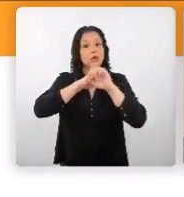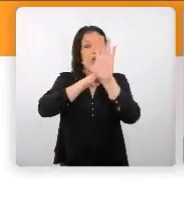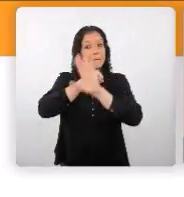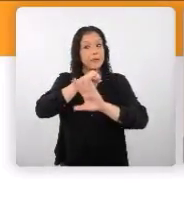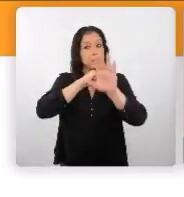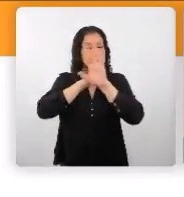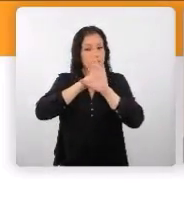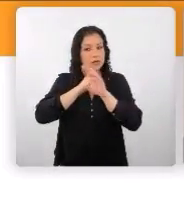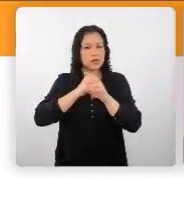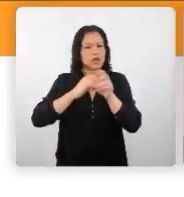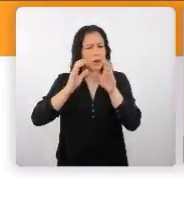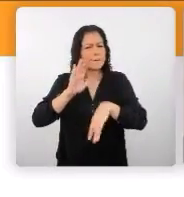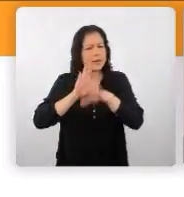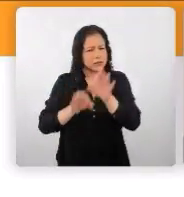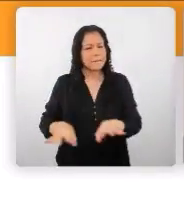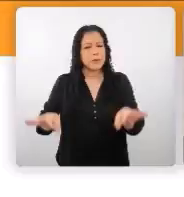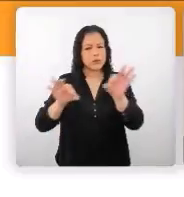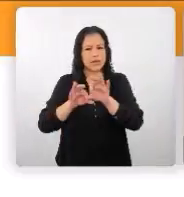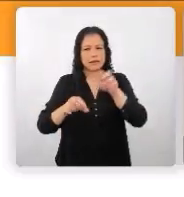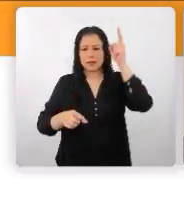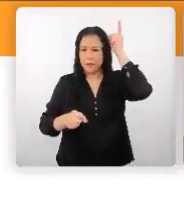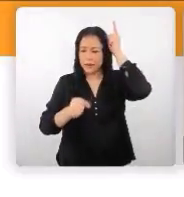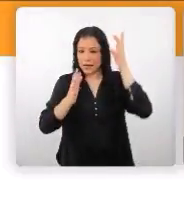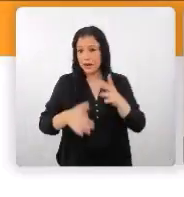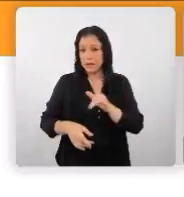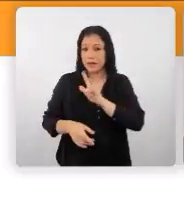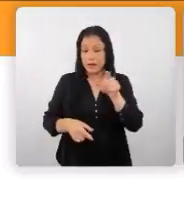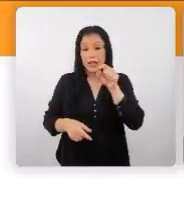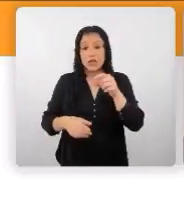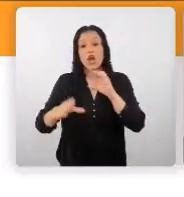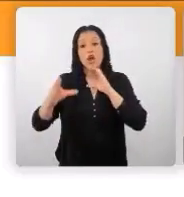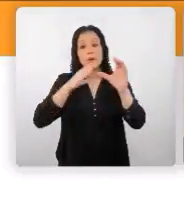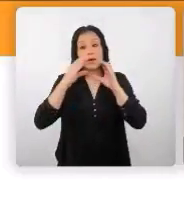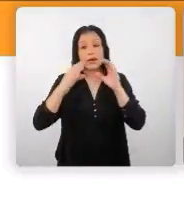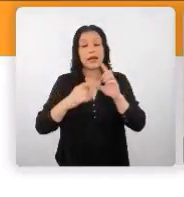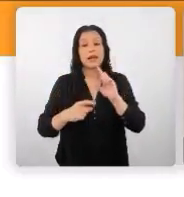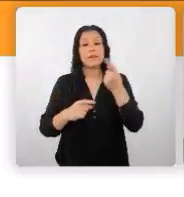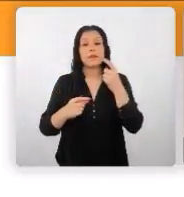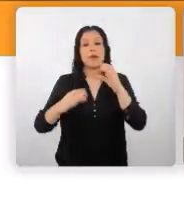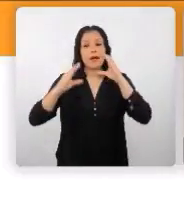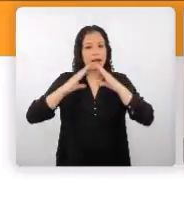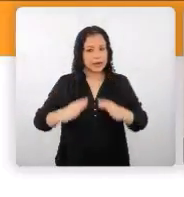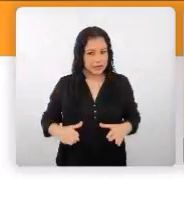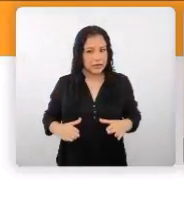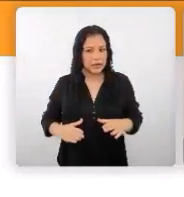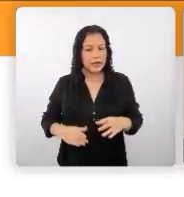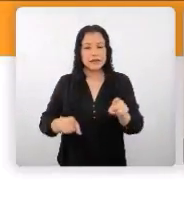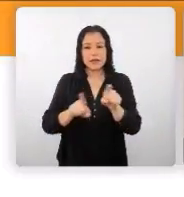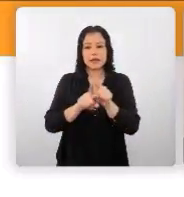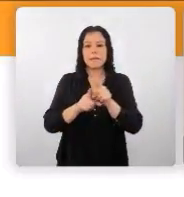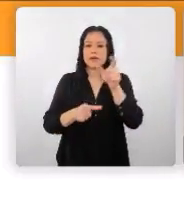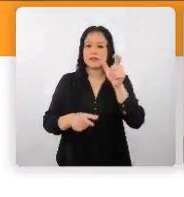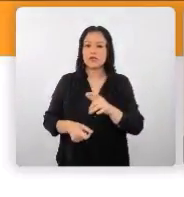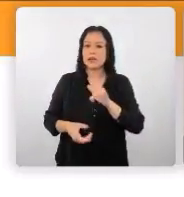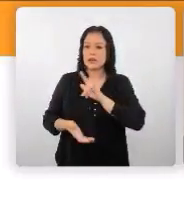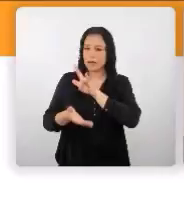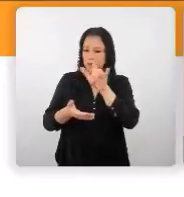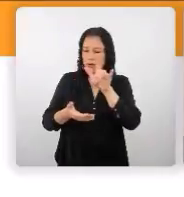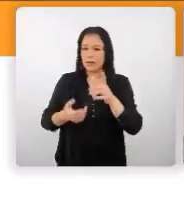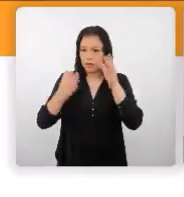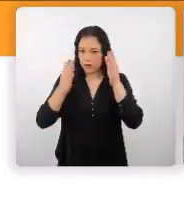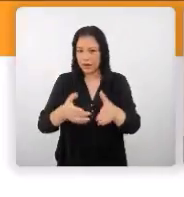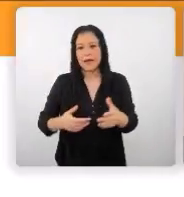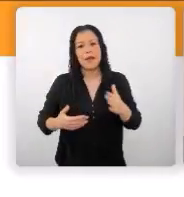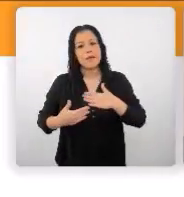para el viajero alemán, y estos hay que comunicarlos de antemano al cliente y al pasajero. Pues por